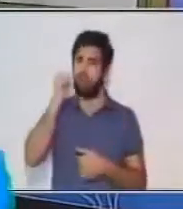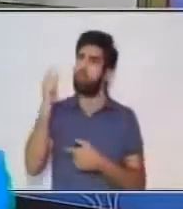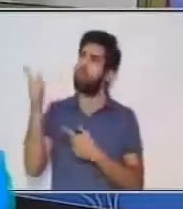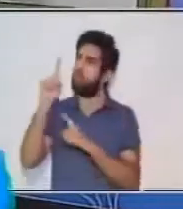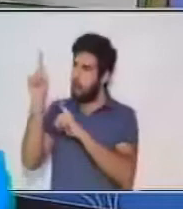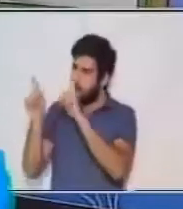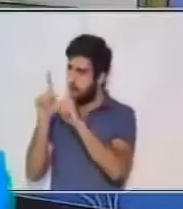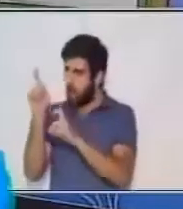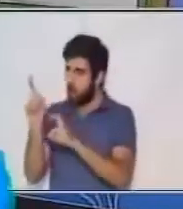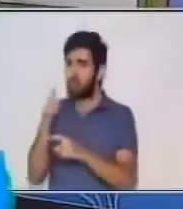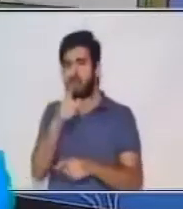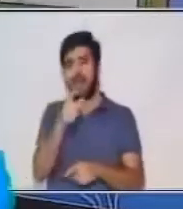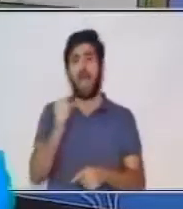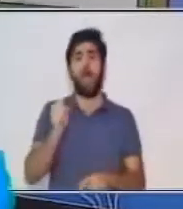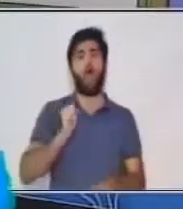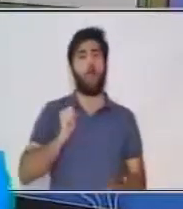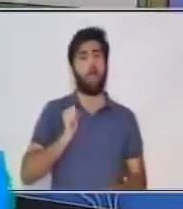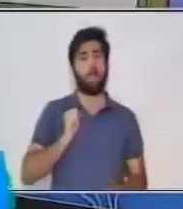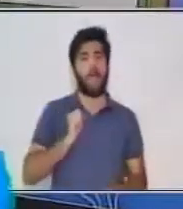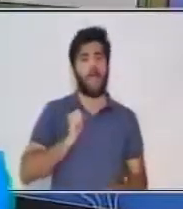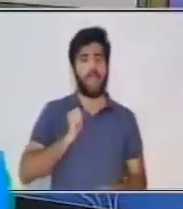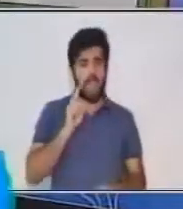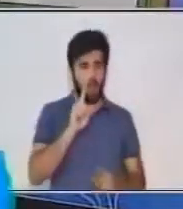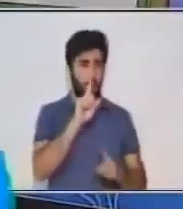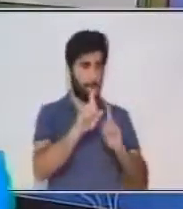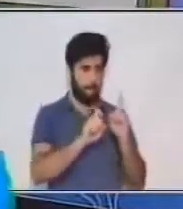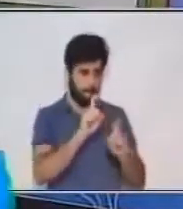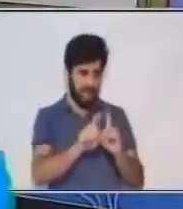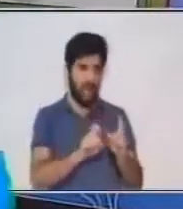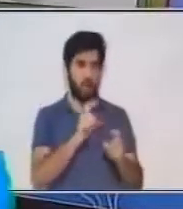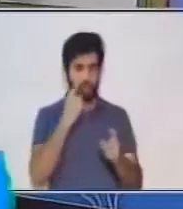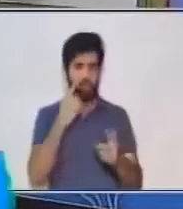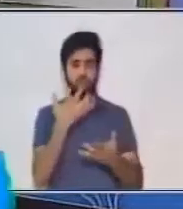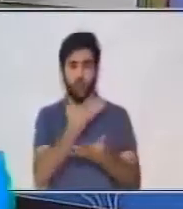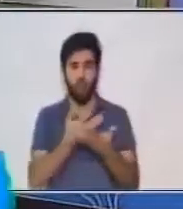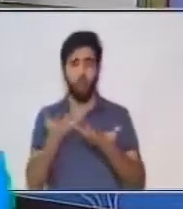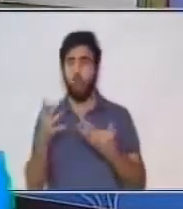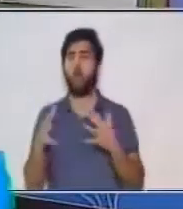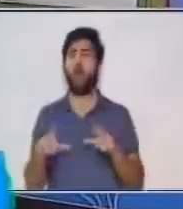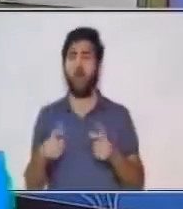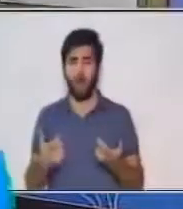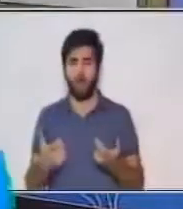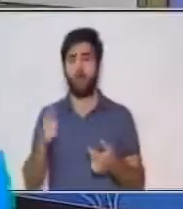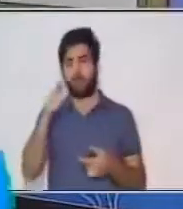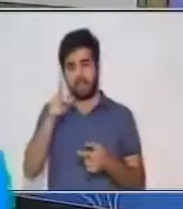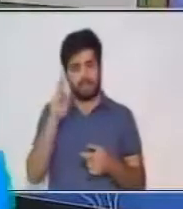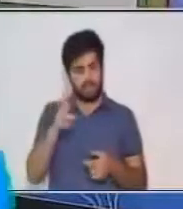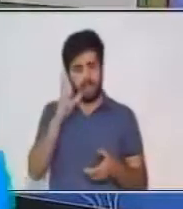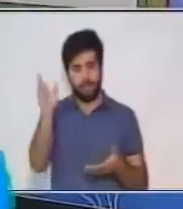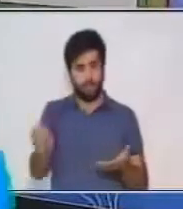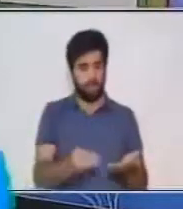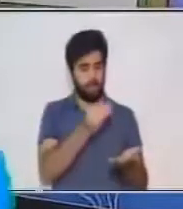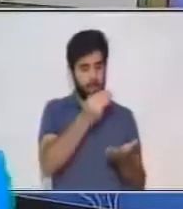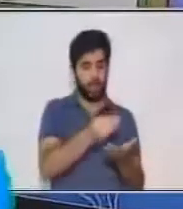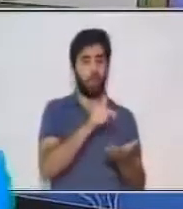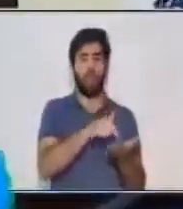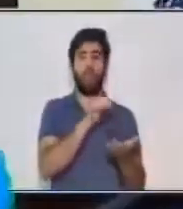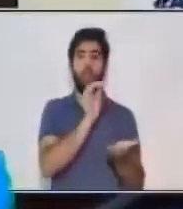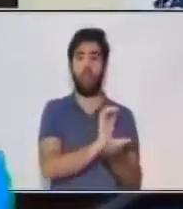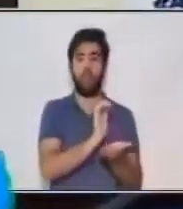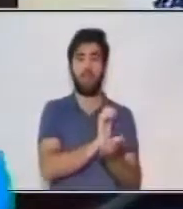compañeros y vayan guardando todas sus actividades que realicen en su portafolio de Aprendo en